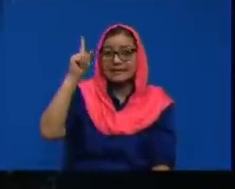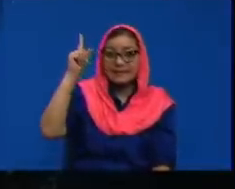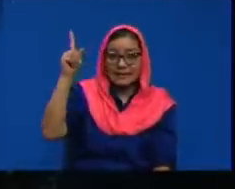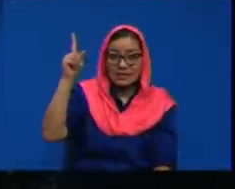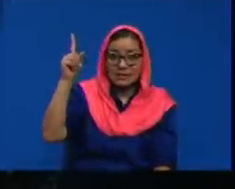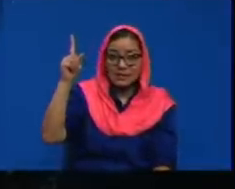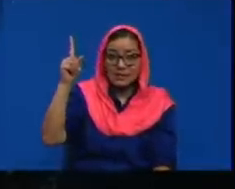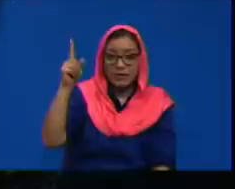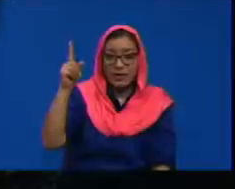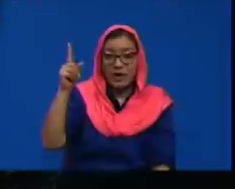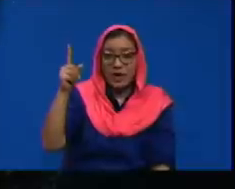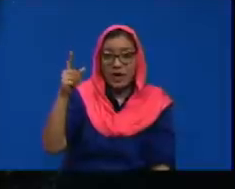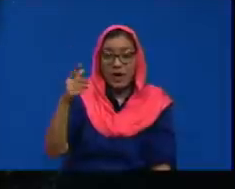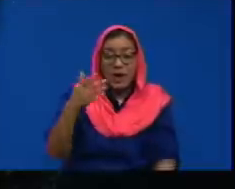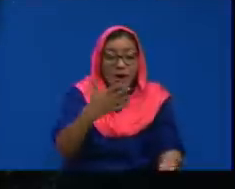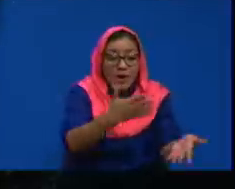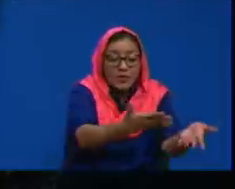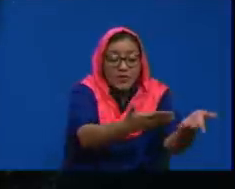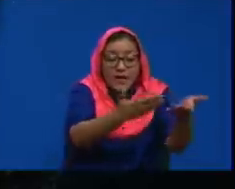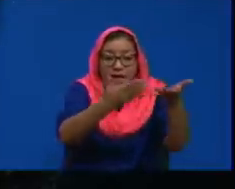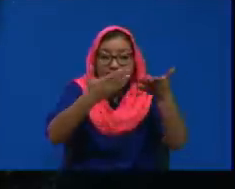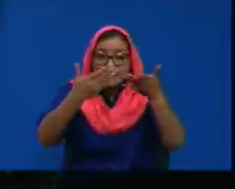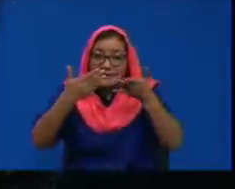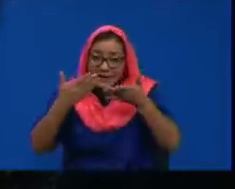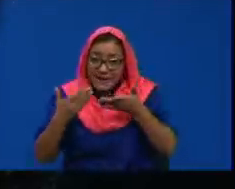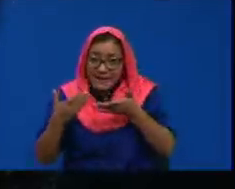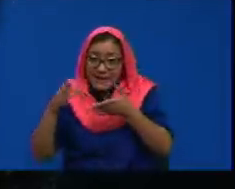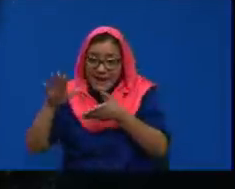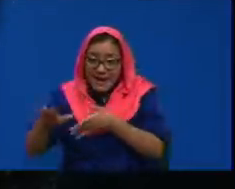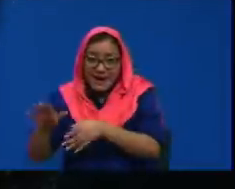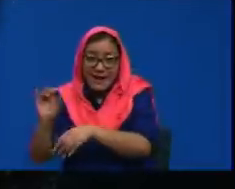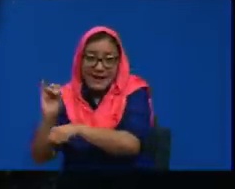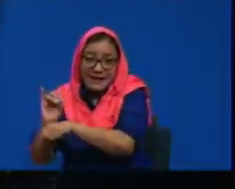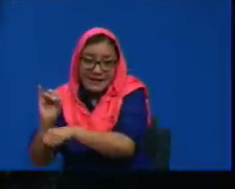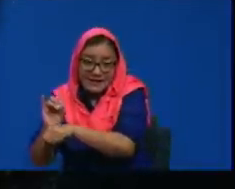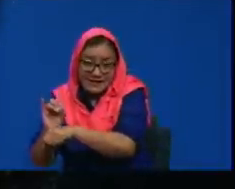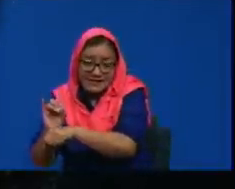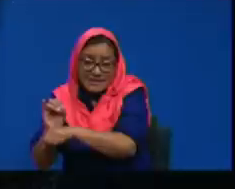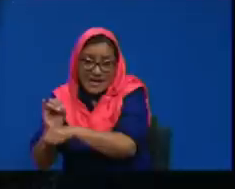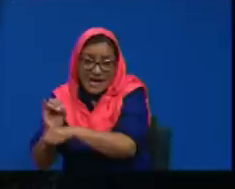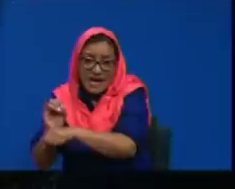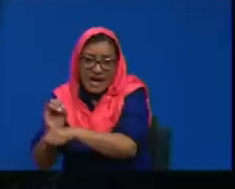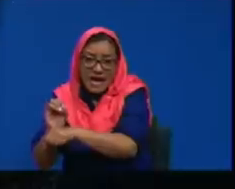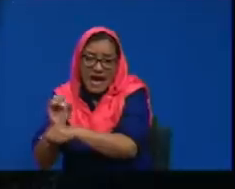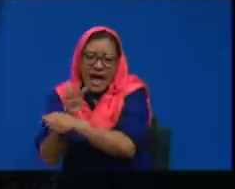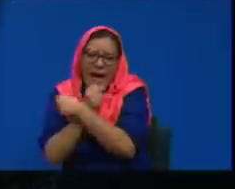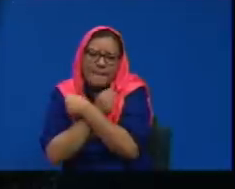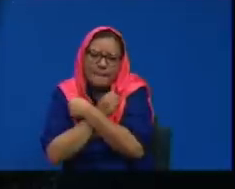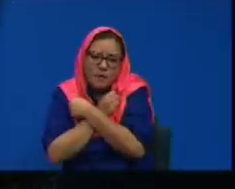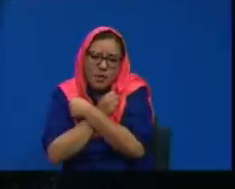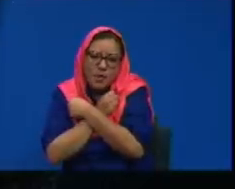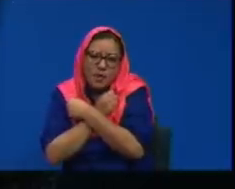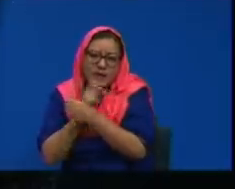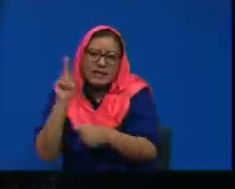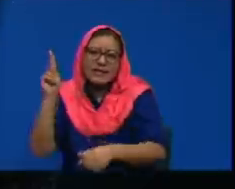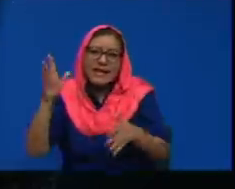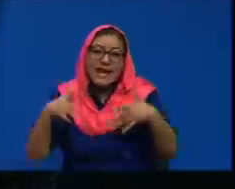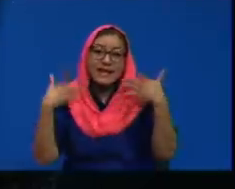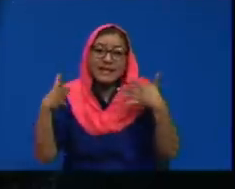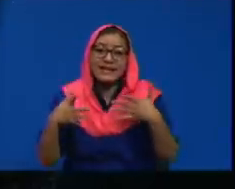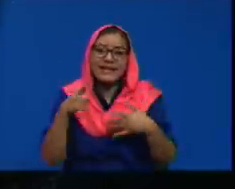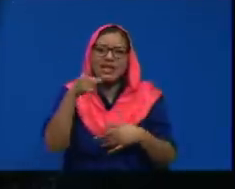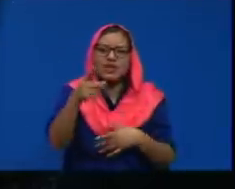de traer con lazos de amor y de misericordia. Canta gritos de